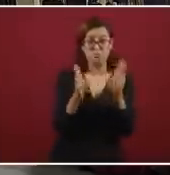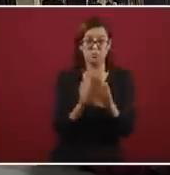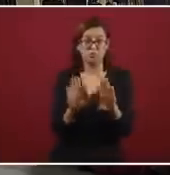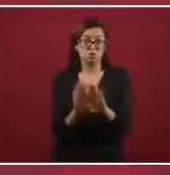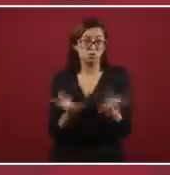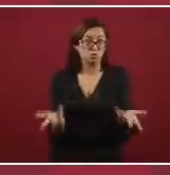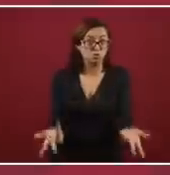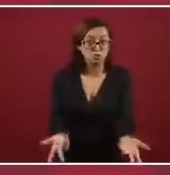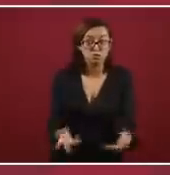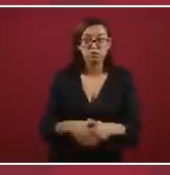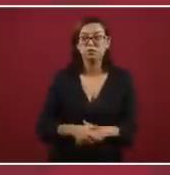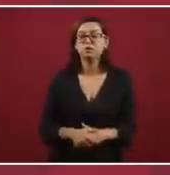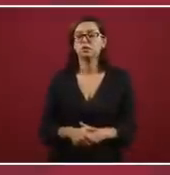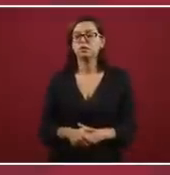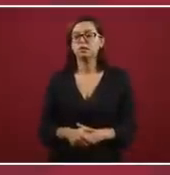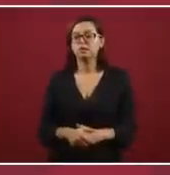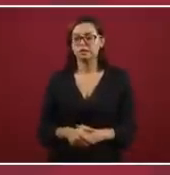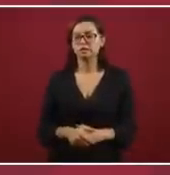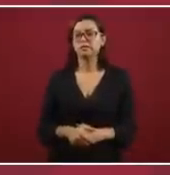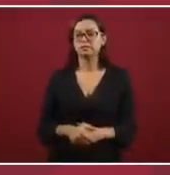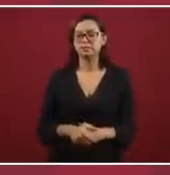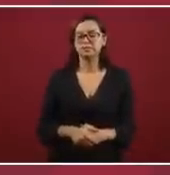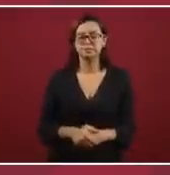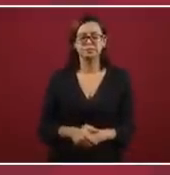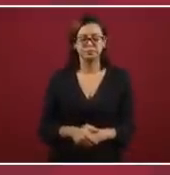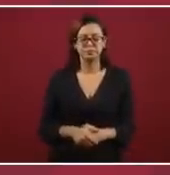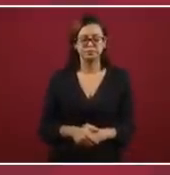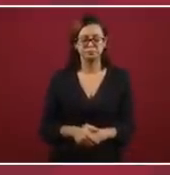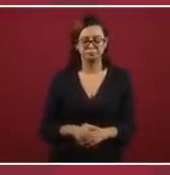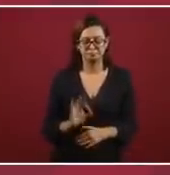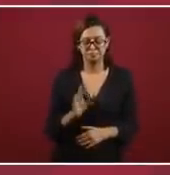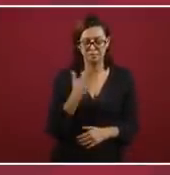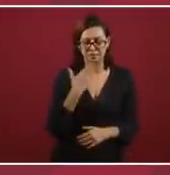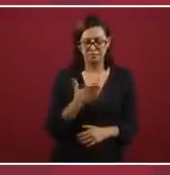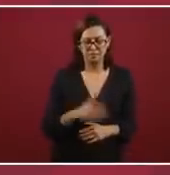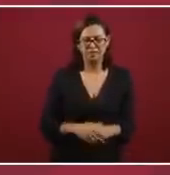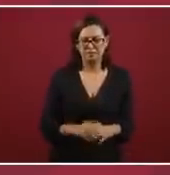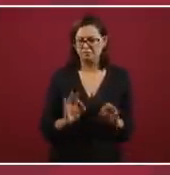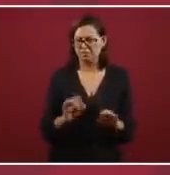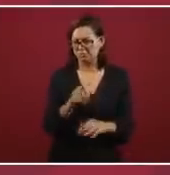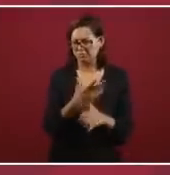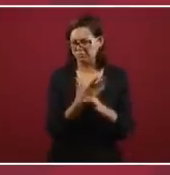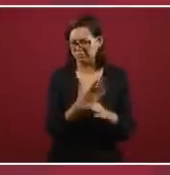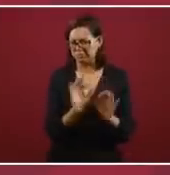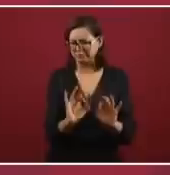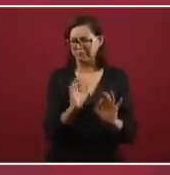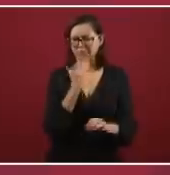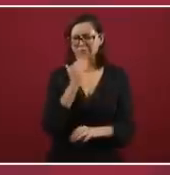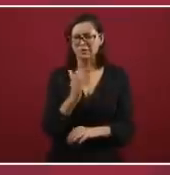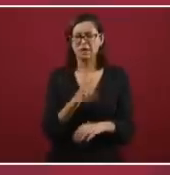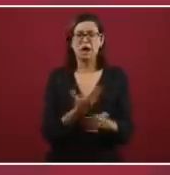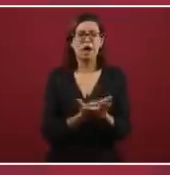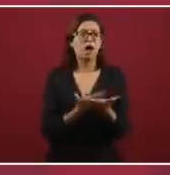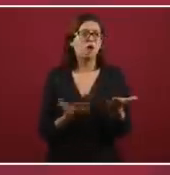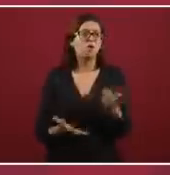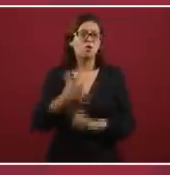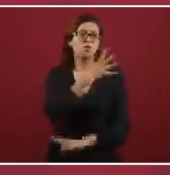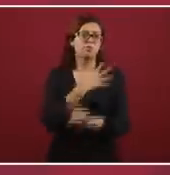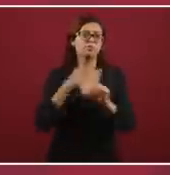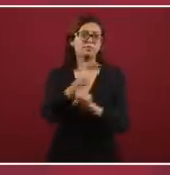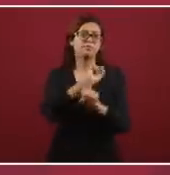muy bueno tu planteamiento. Mira, nada más hay situaciones distintas.